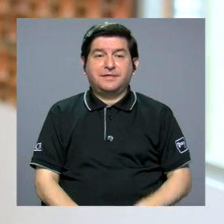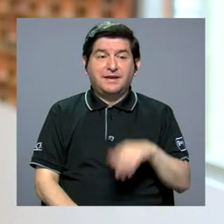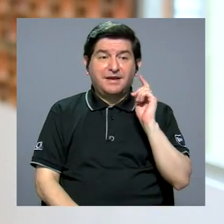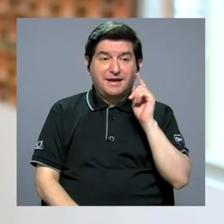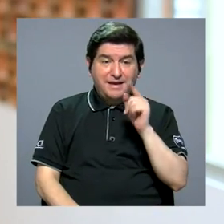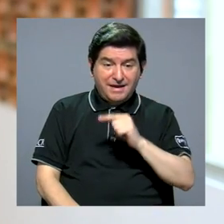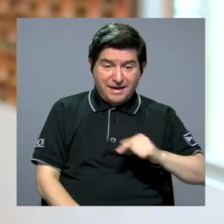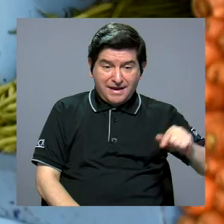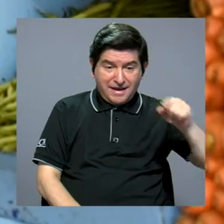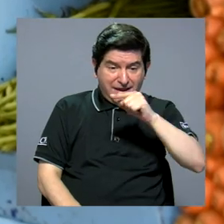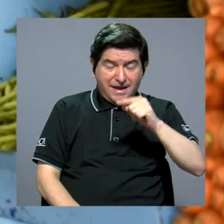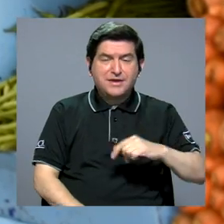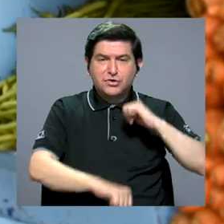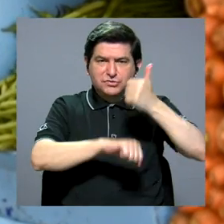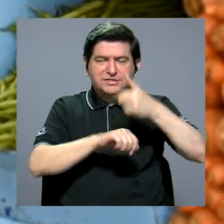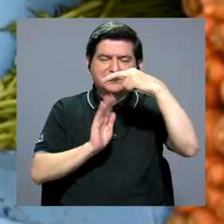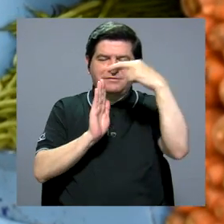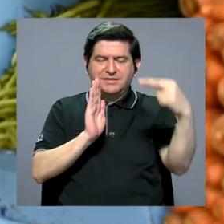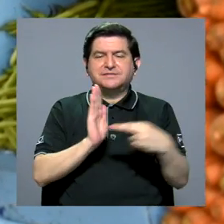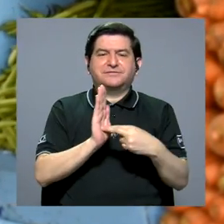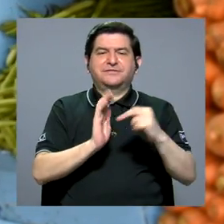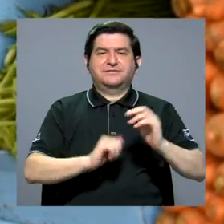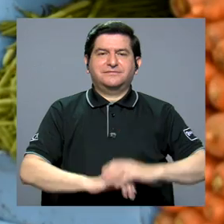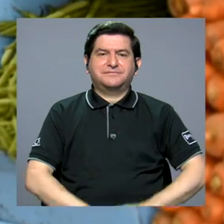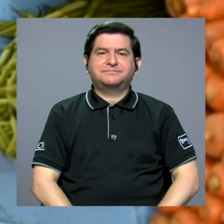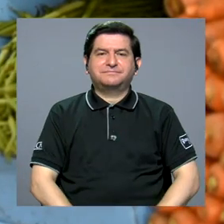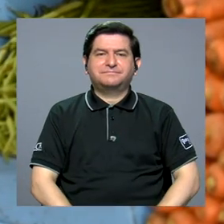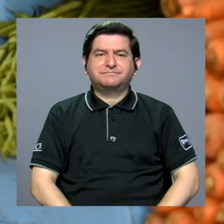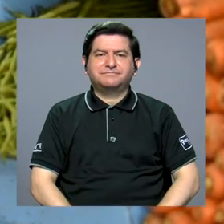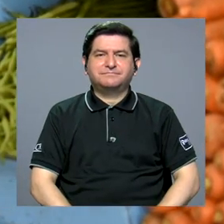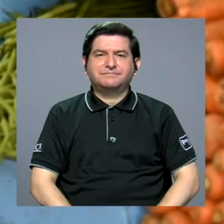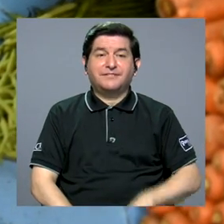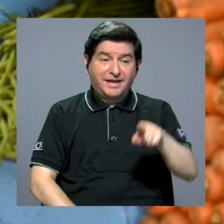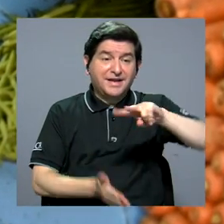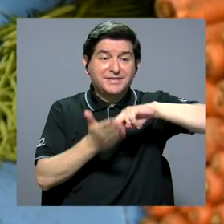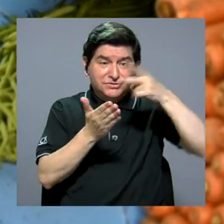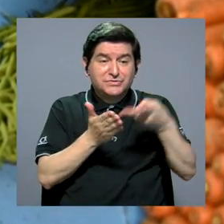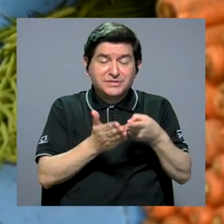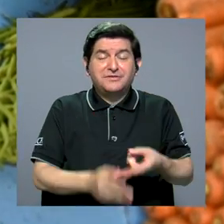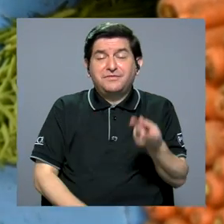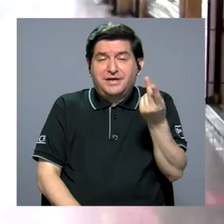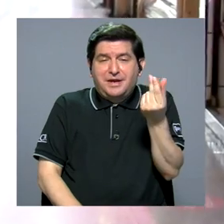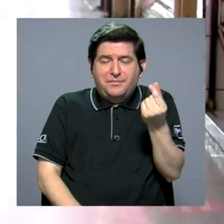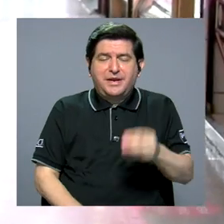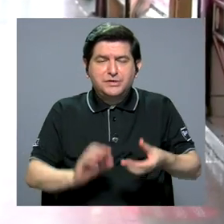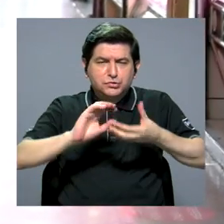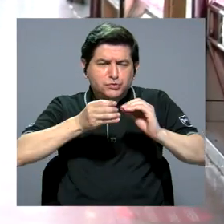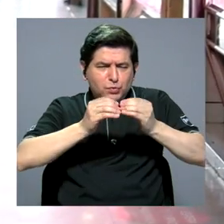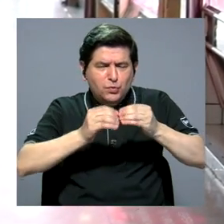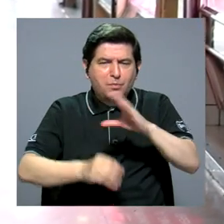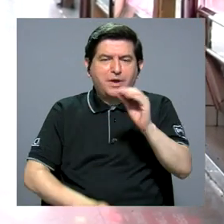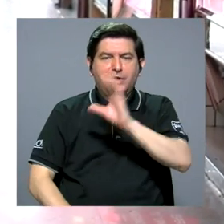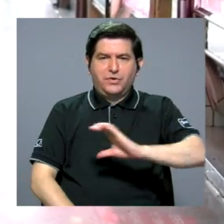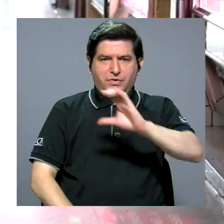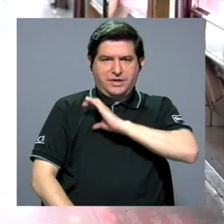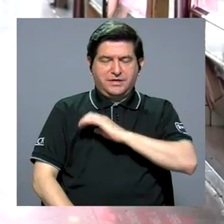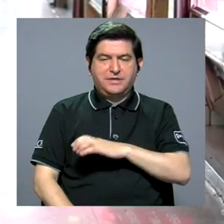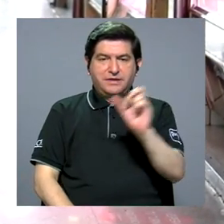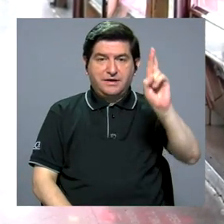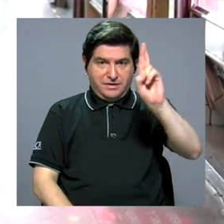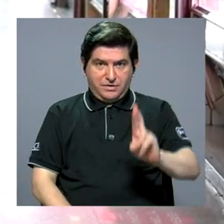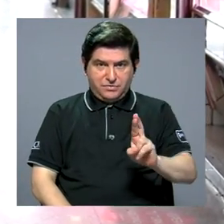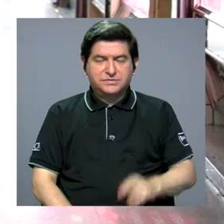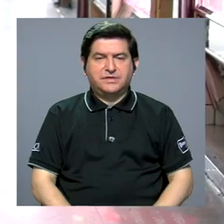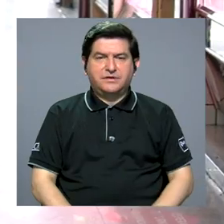son quienes ponen, como por decirlo así, las reglas del juego. Entonces, a eso nos referimos con respecto a precio, volúmenes, calidad. En el